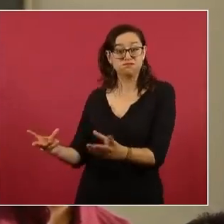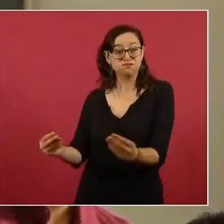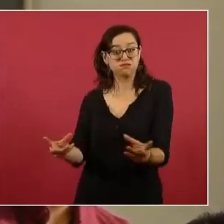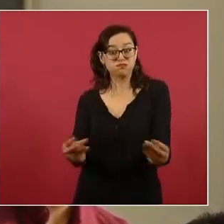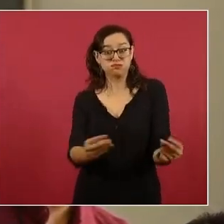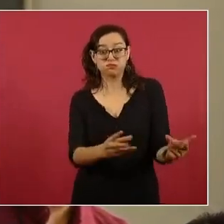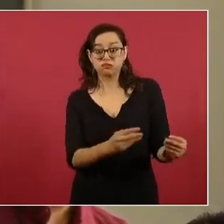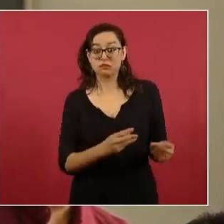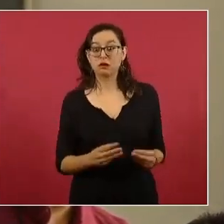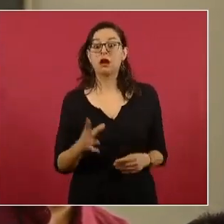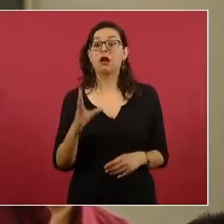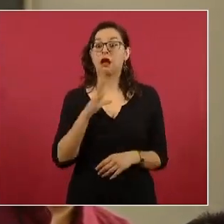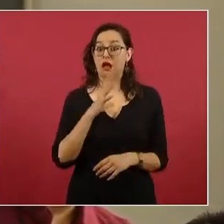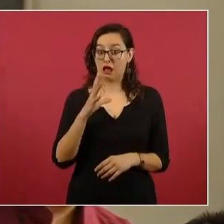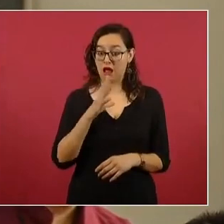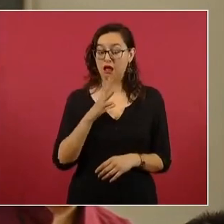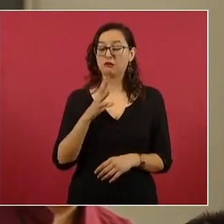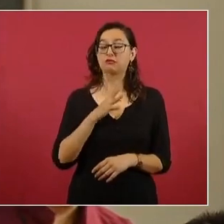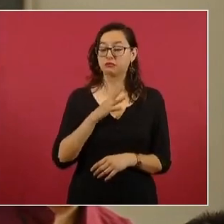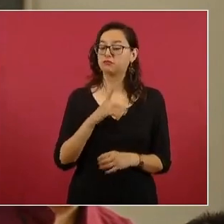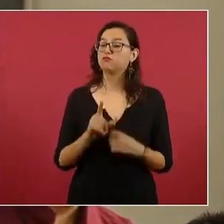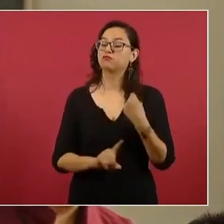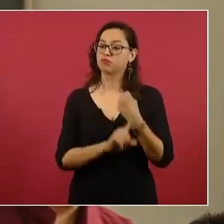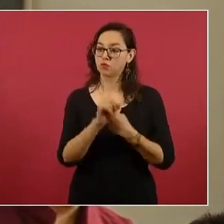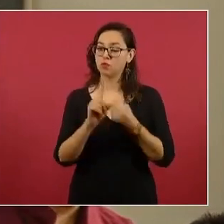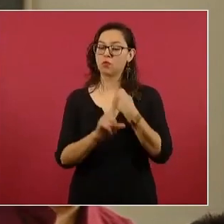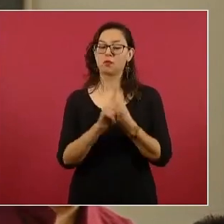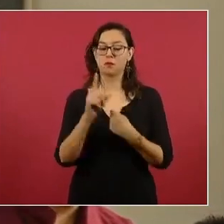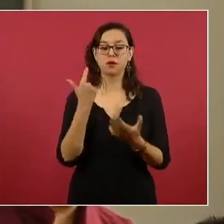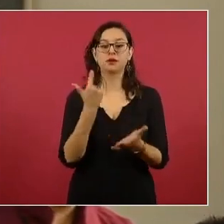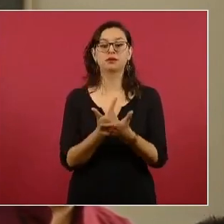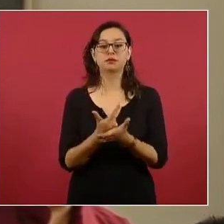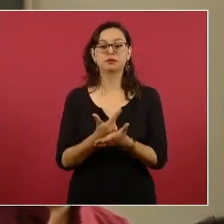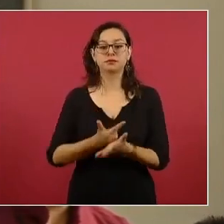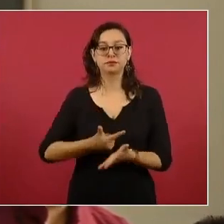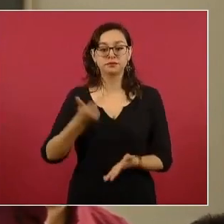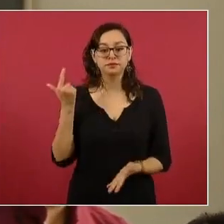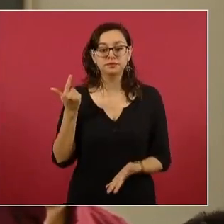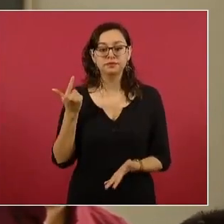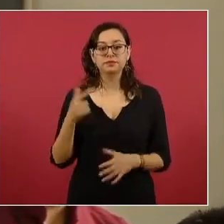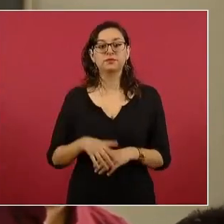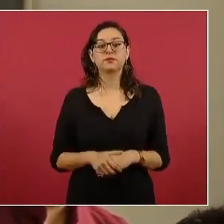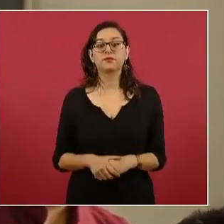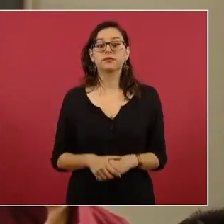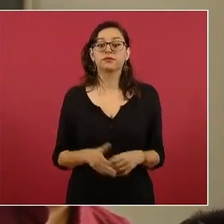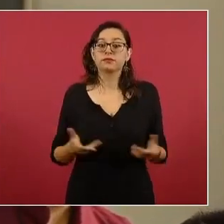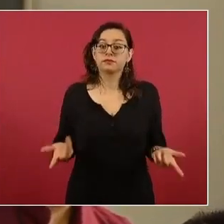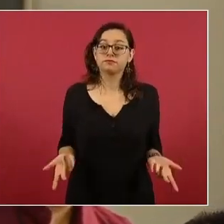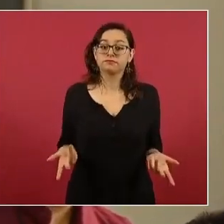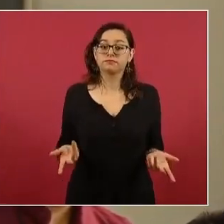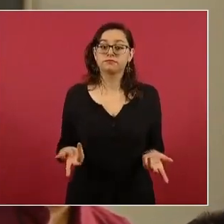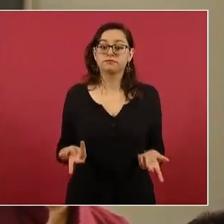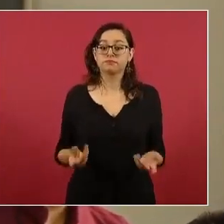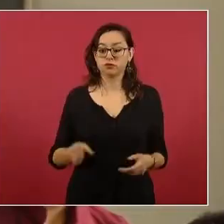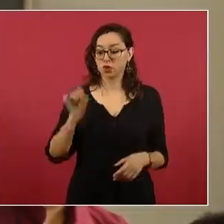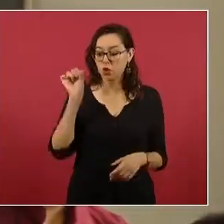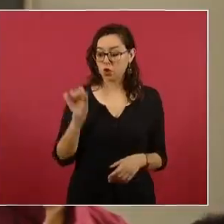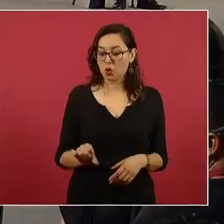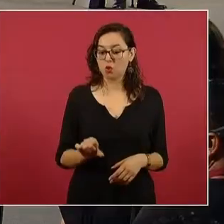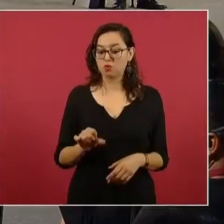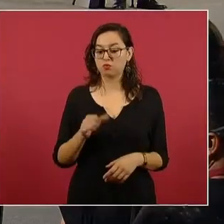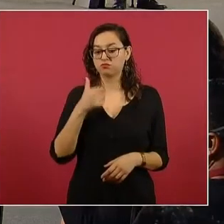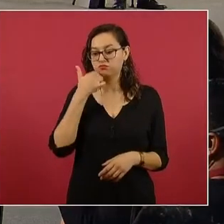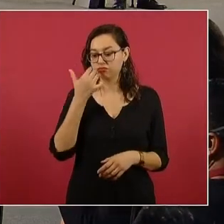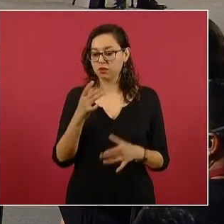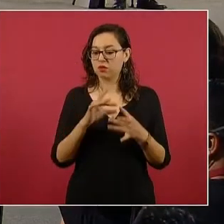este fenómeno social que nos afecta a todos, hoy solo quiero referirme exclusivamente a las violencias